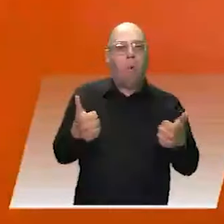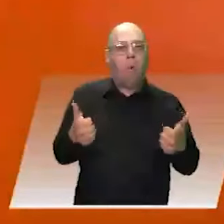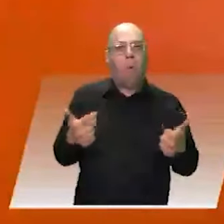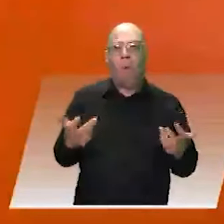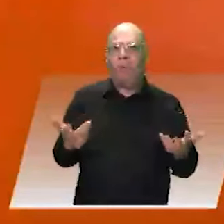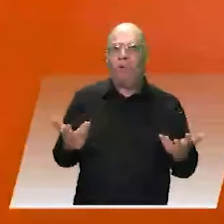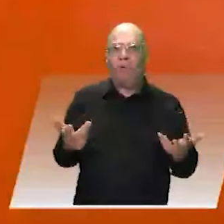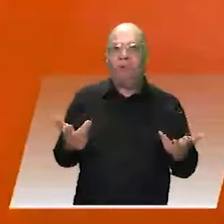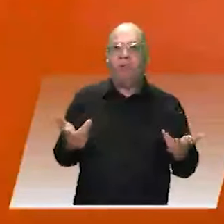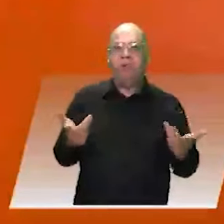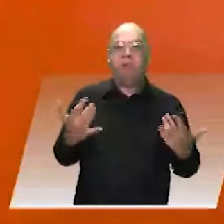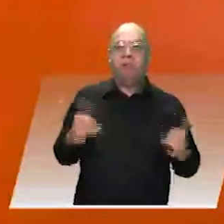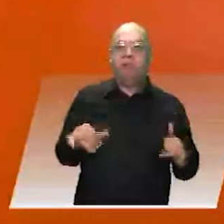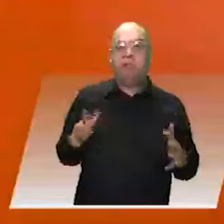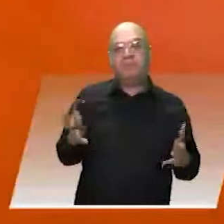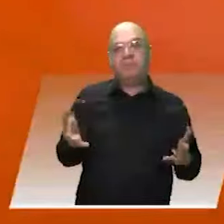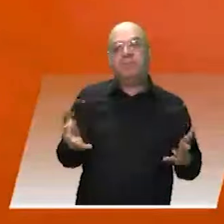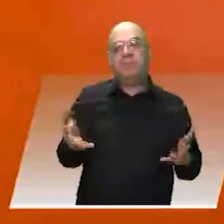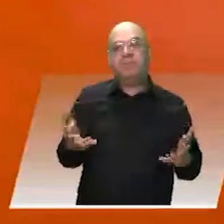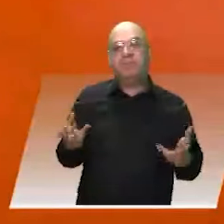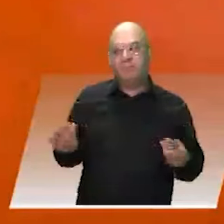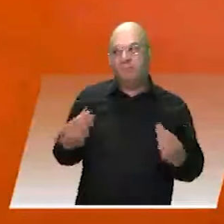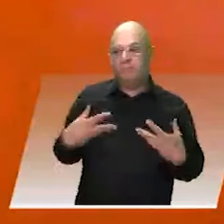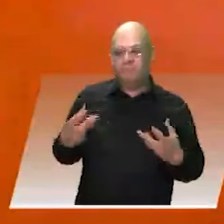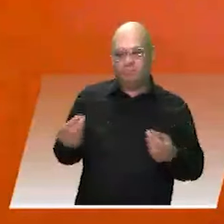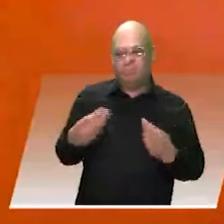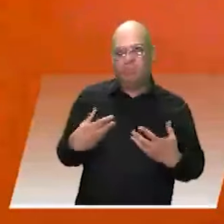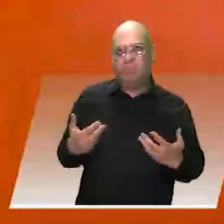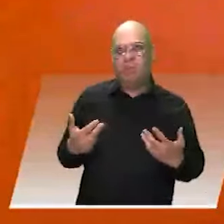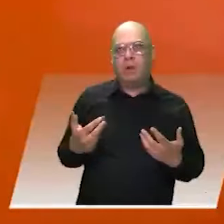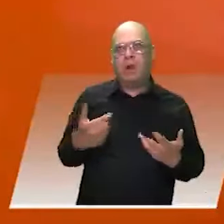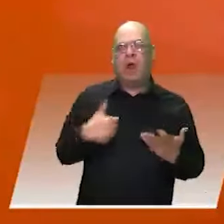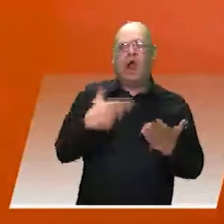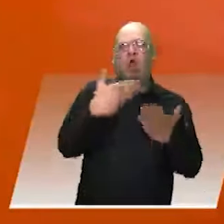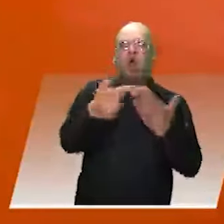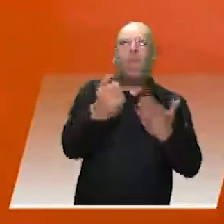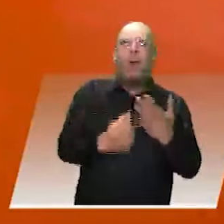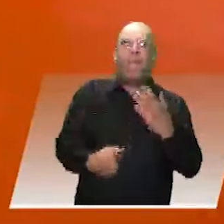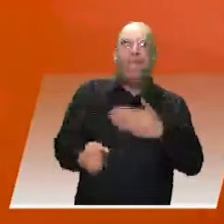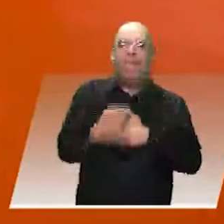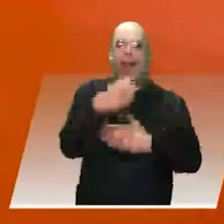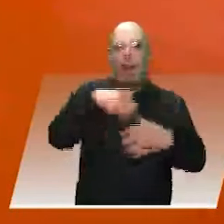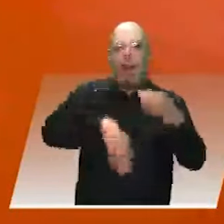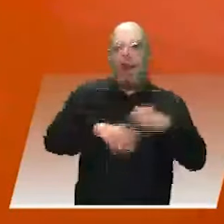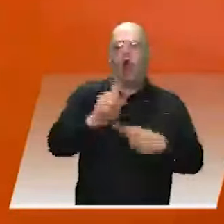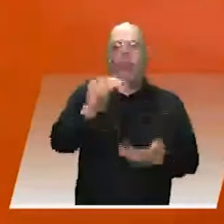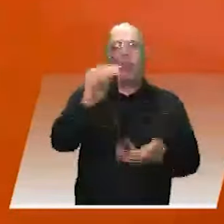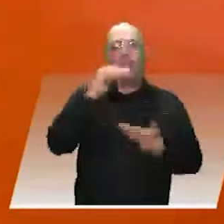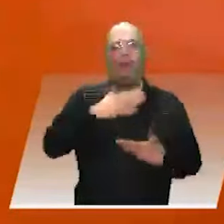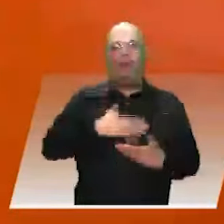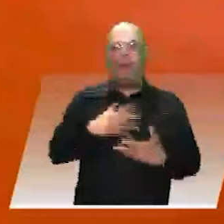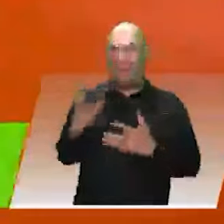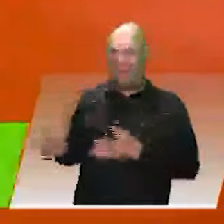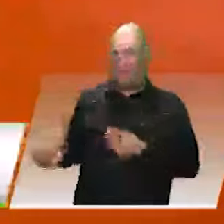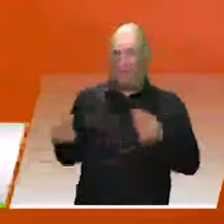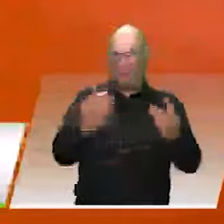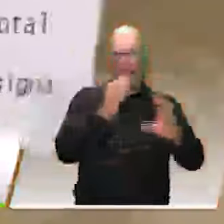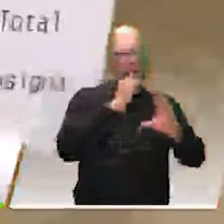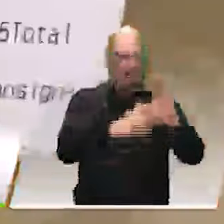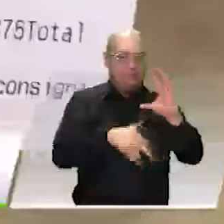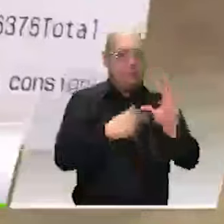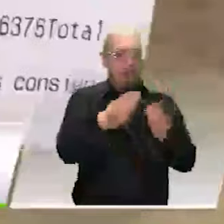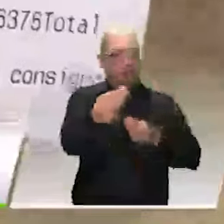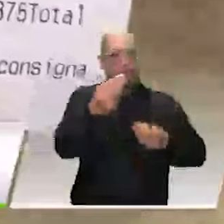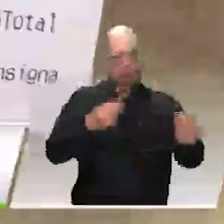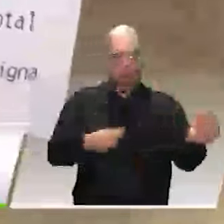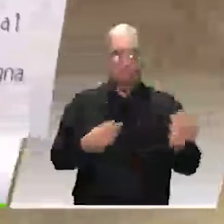recibido varias veces. No tengo que comprar mercado porque aquí me lo dan, porque yo traigo el reciclaje.